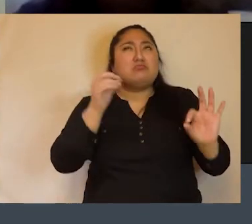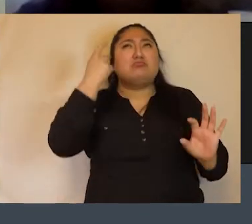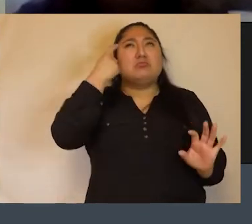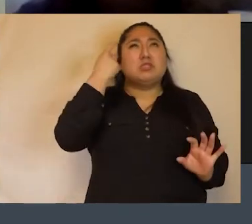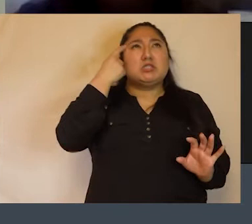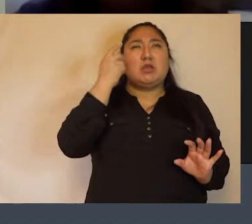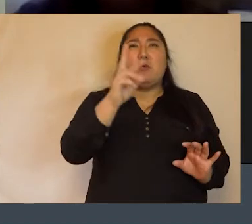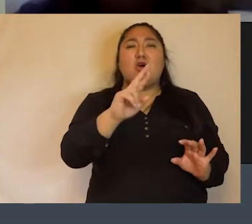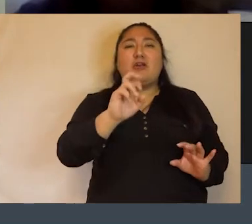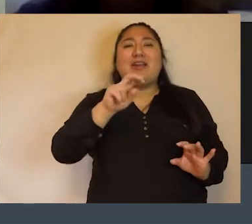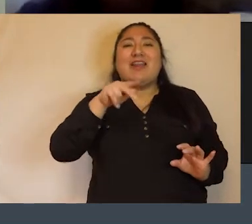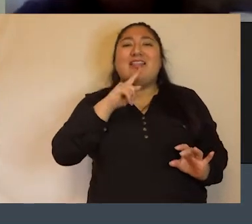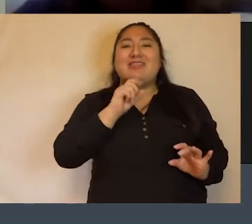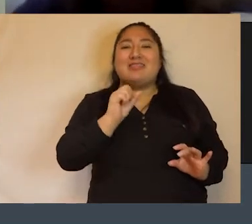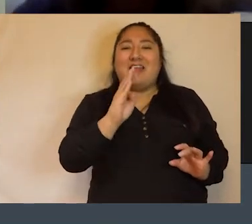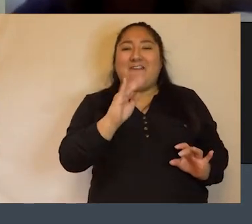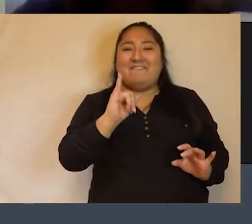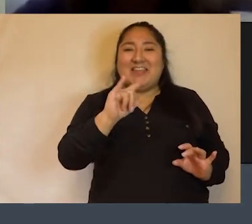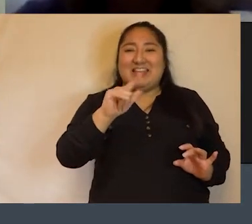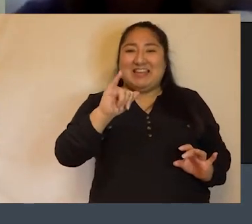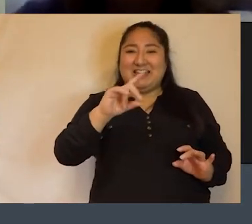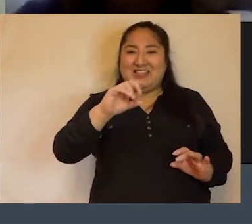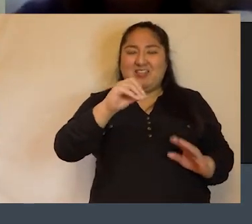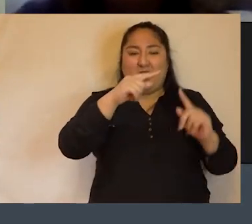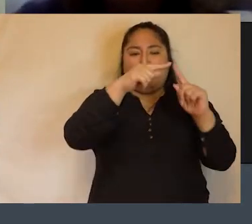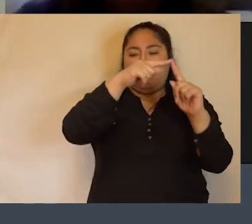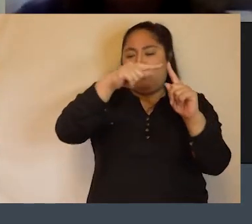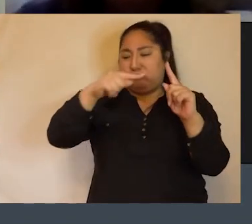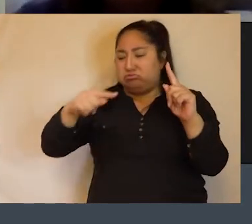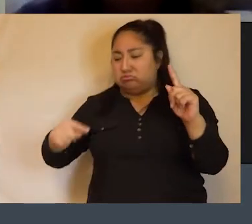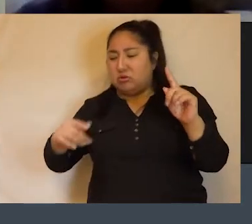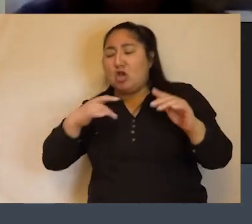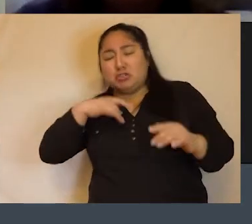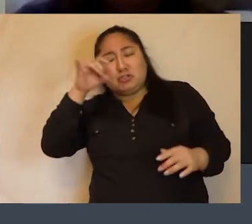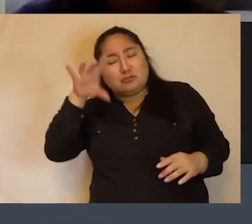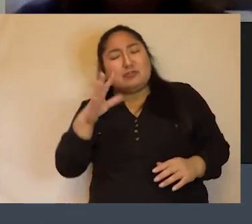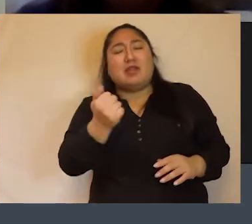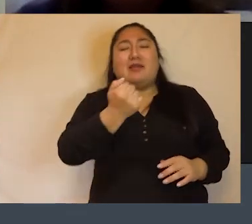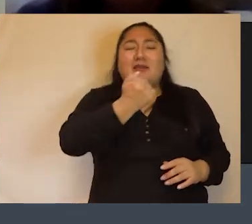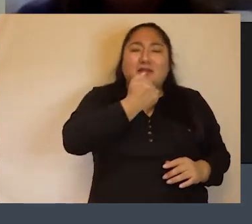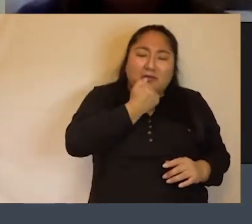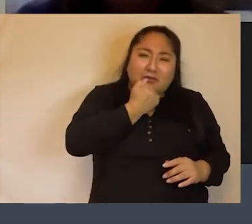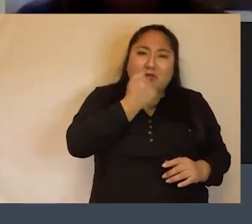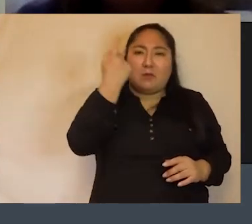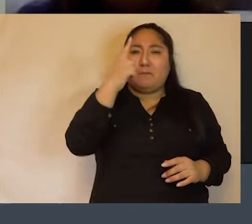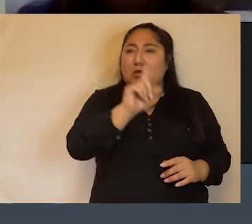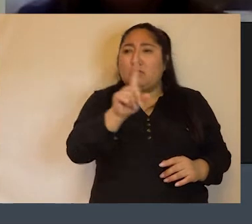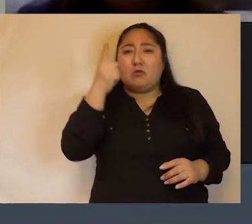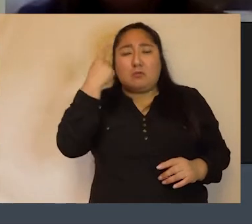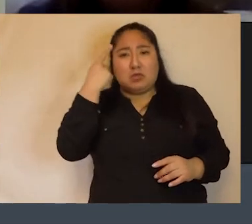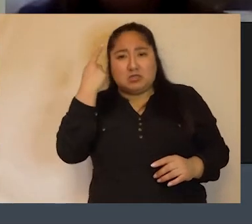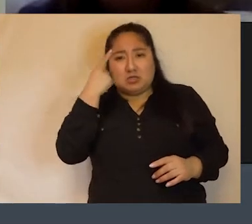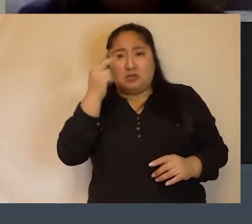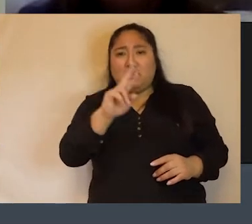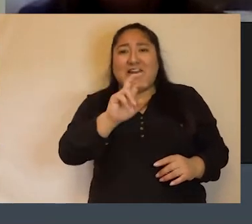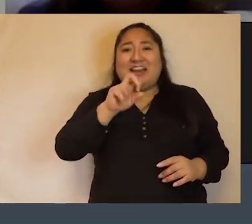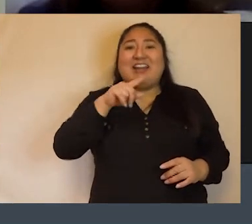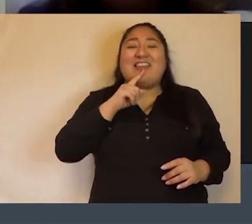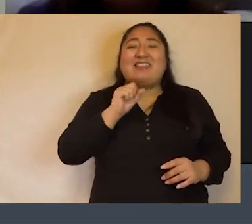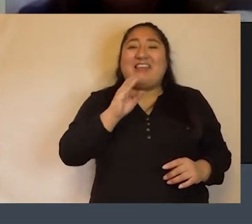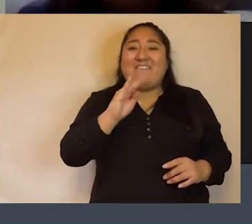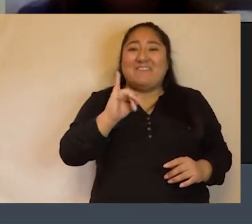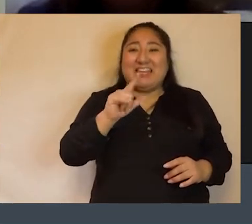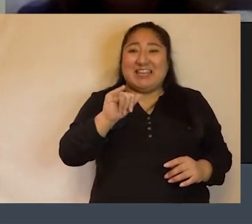Nunca se pensó en que las rentabilidades iban a decaer, o sea, obviamente son errores, ¿ya? Pero no se pensó que